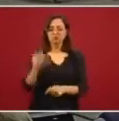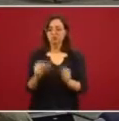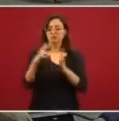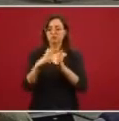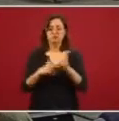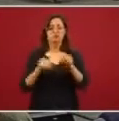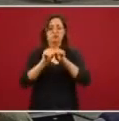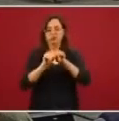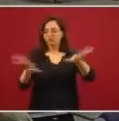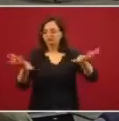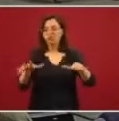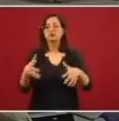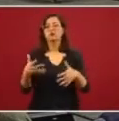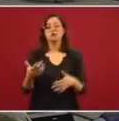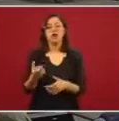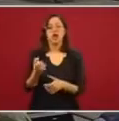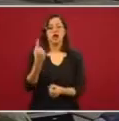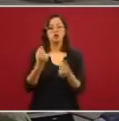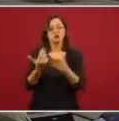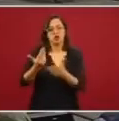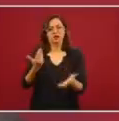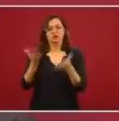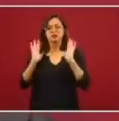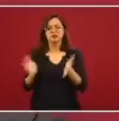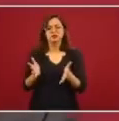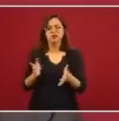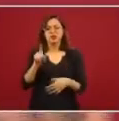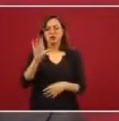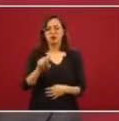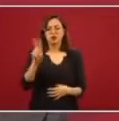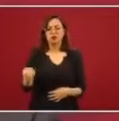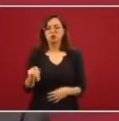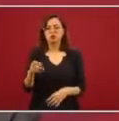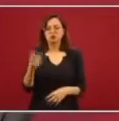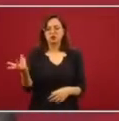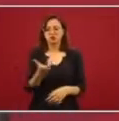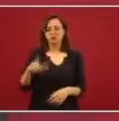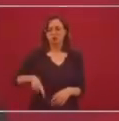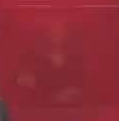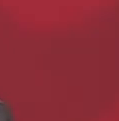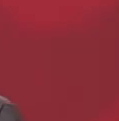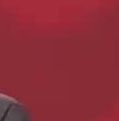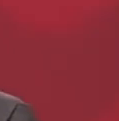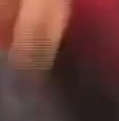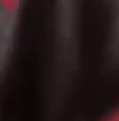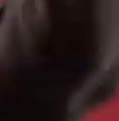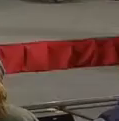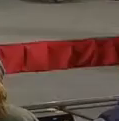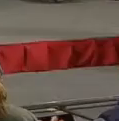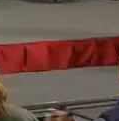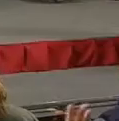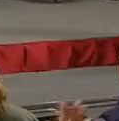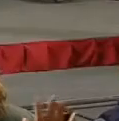algunos de hecho ya lo habían tomado como iniciativa específicamente el de cancún la el gobierno estatal ya había tomado estas iniciativas